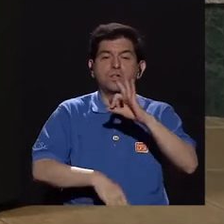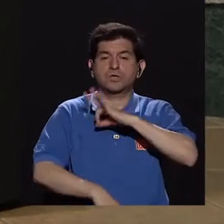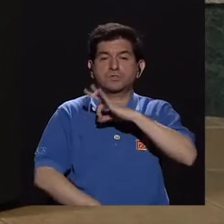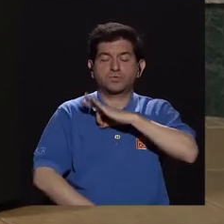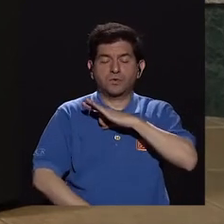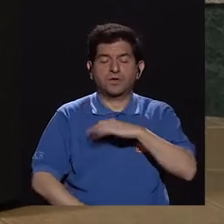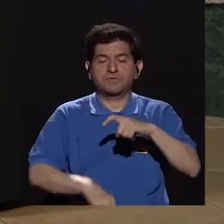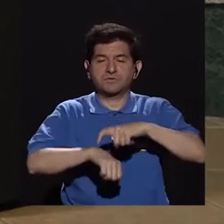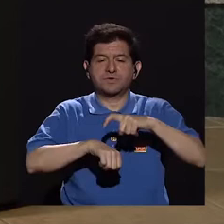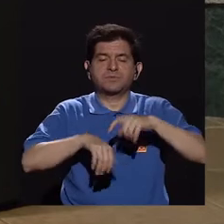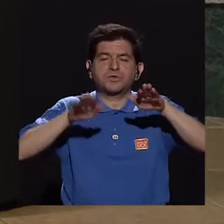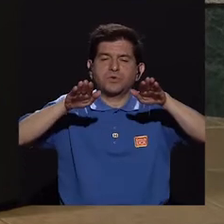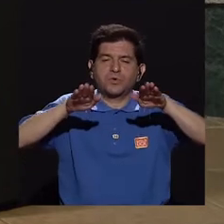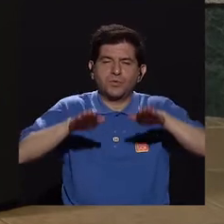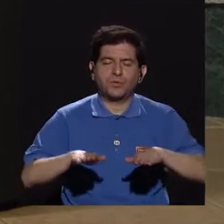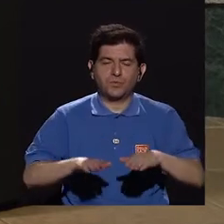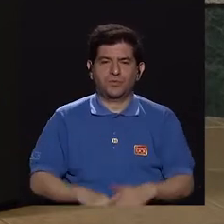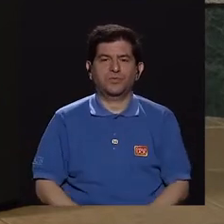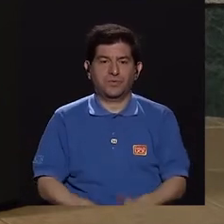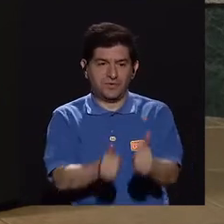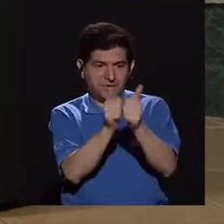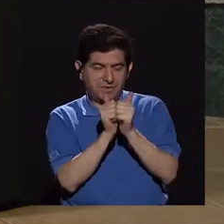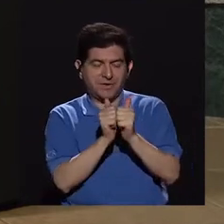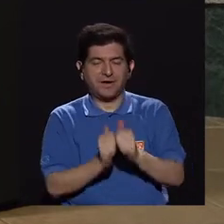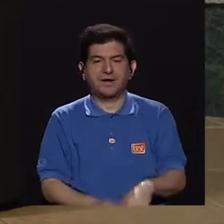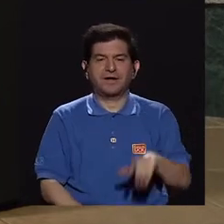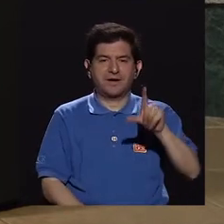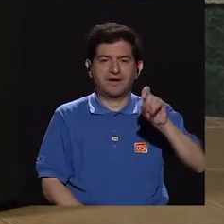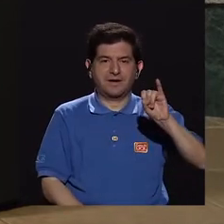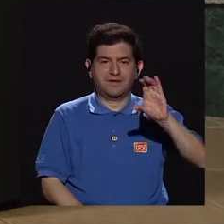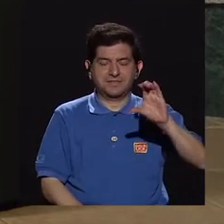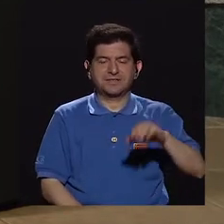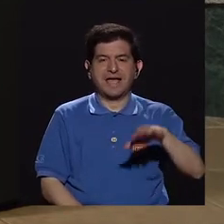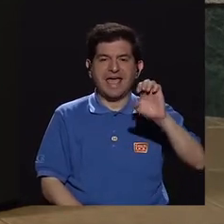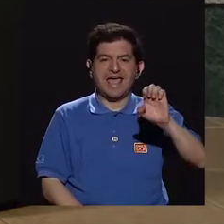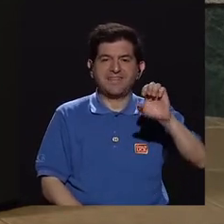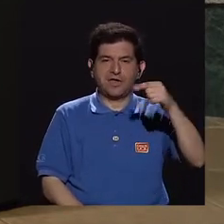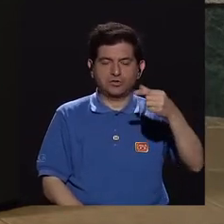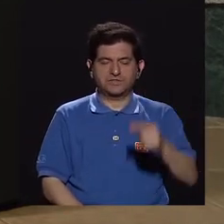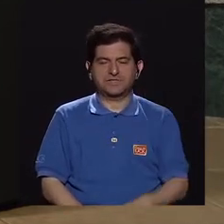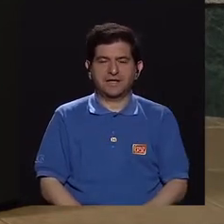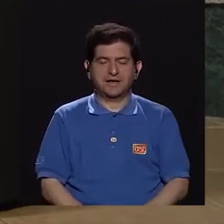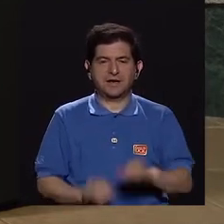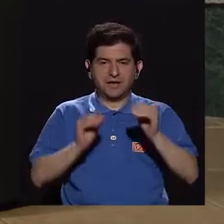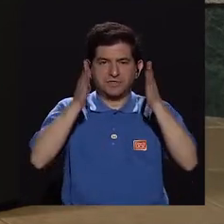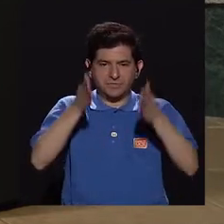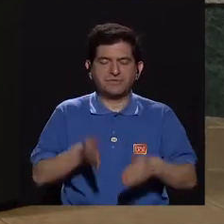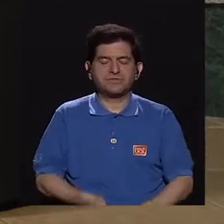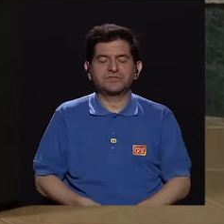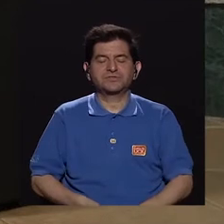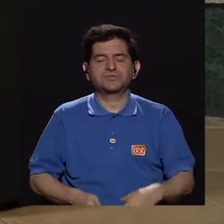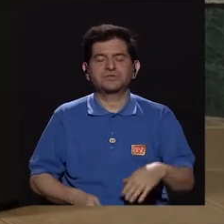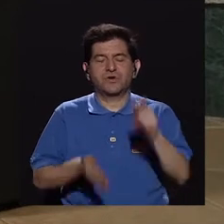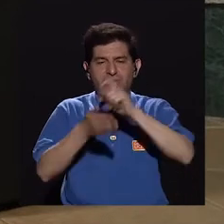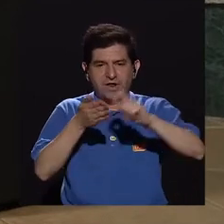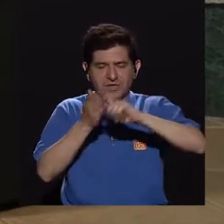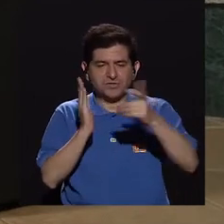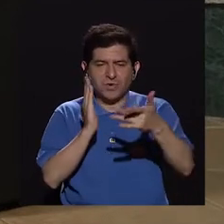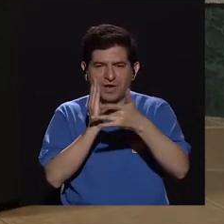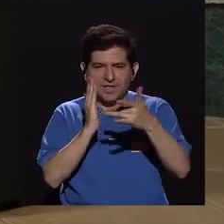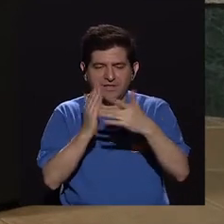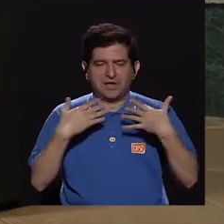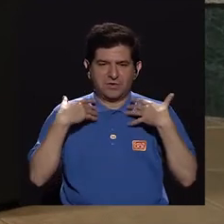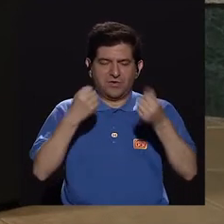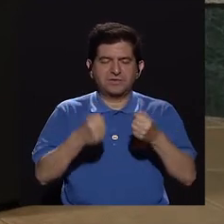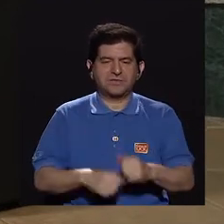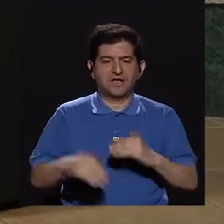su beneficio en el descanso. Para ello nos acompaña el licenciado Eddie González, profesor de la Escuela de Tecnologías en